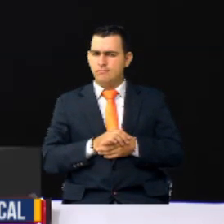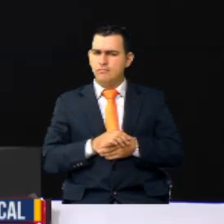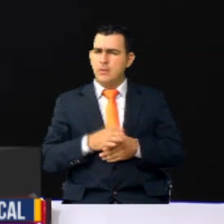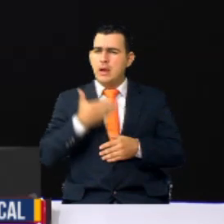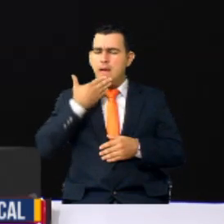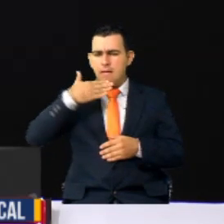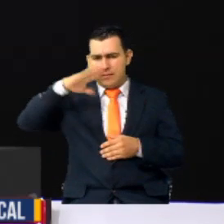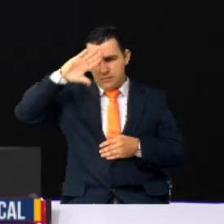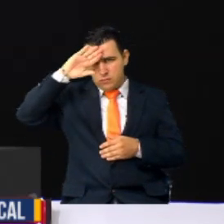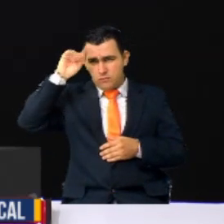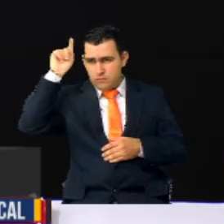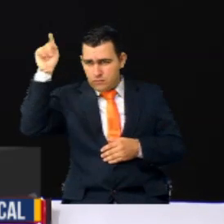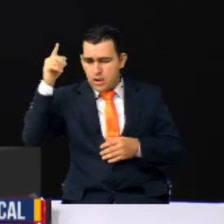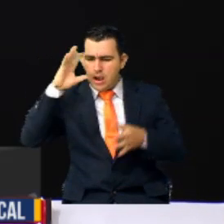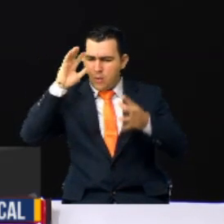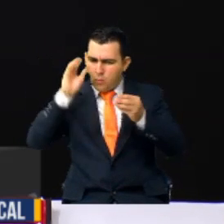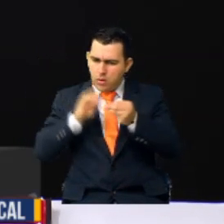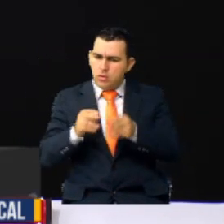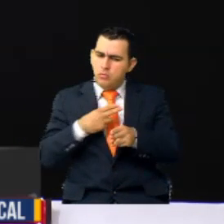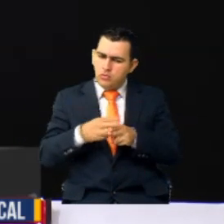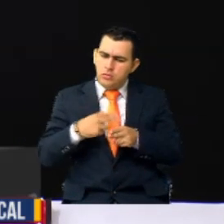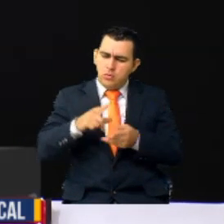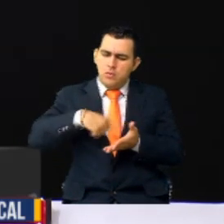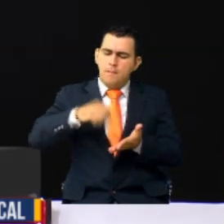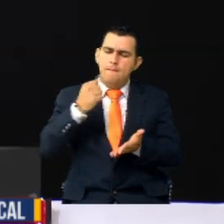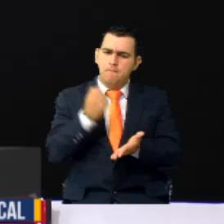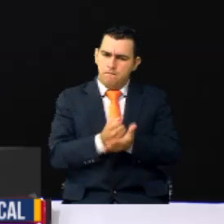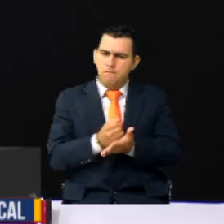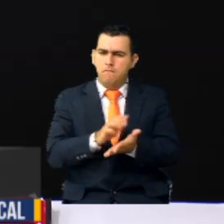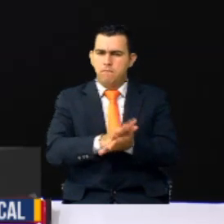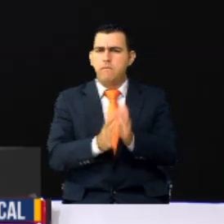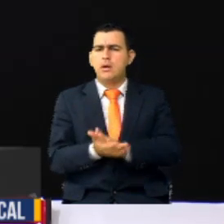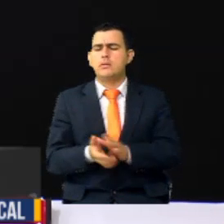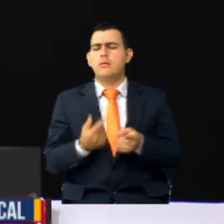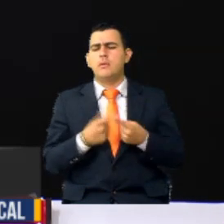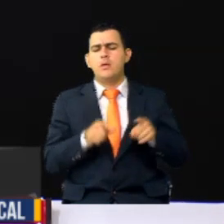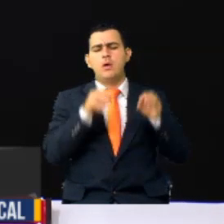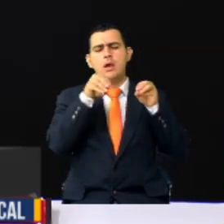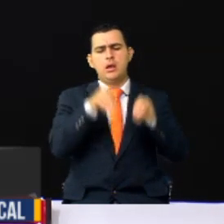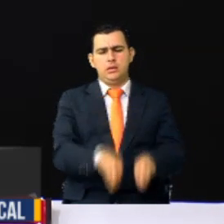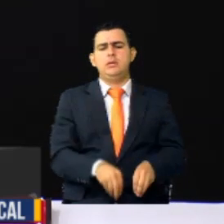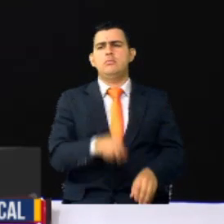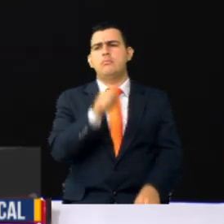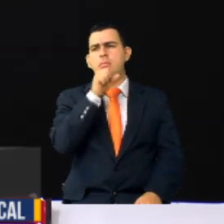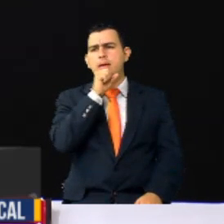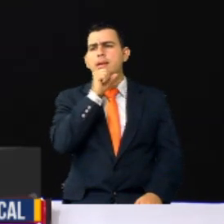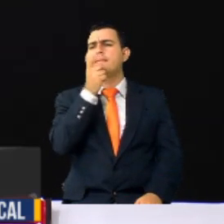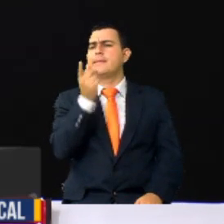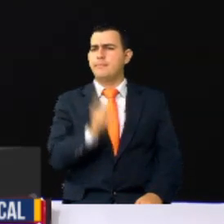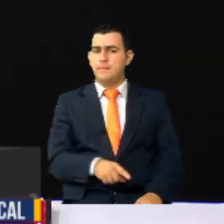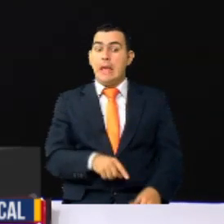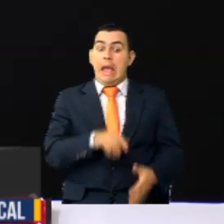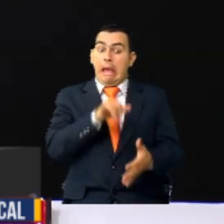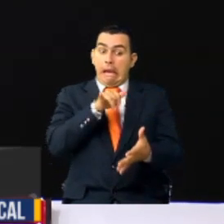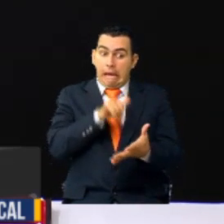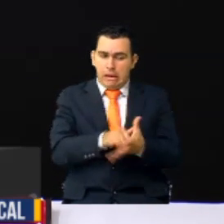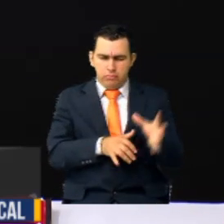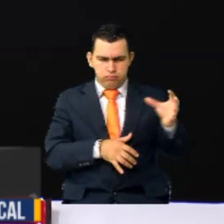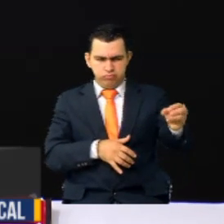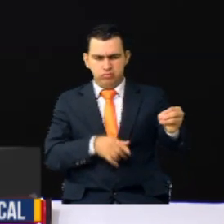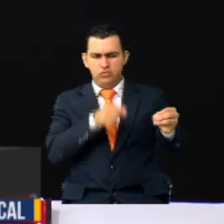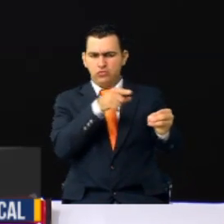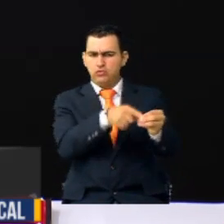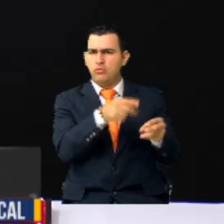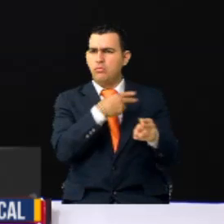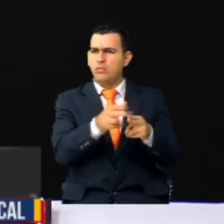firmar el acuerdo de paz, pero hay un nuevo conflicto en Barranca Bermeja. Hacia allá tenemos que elevar las voces nosotros, el conflicto